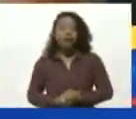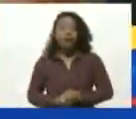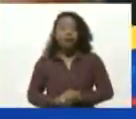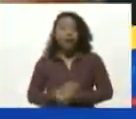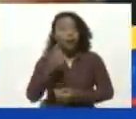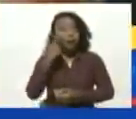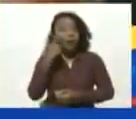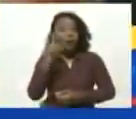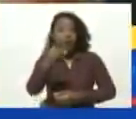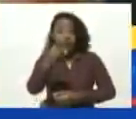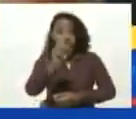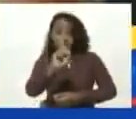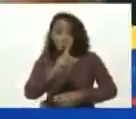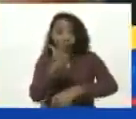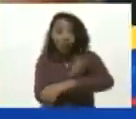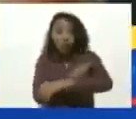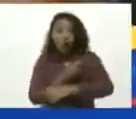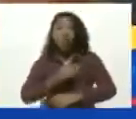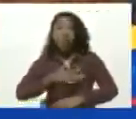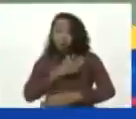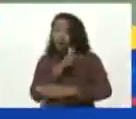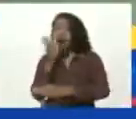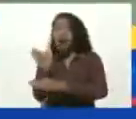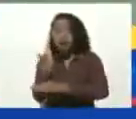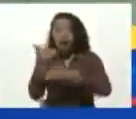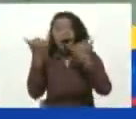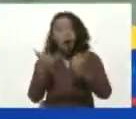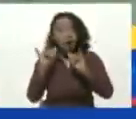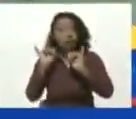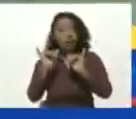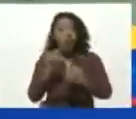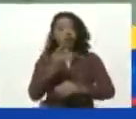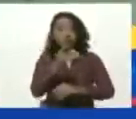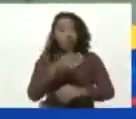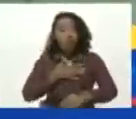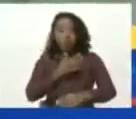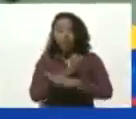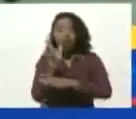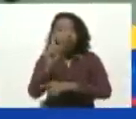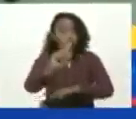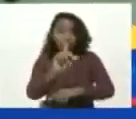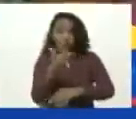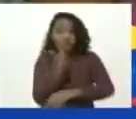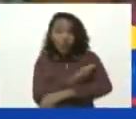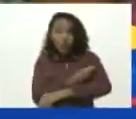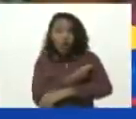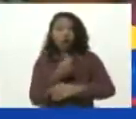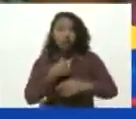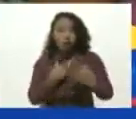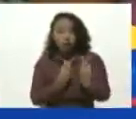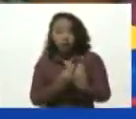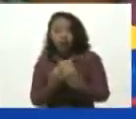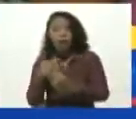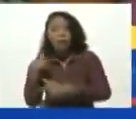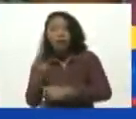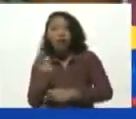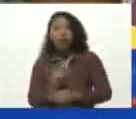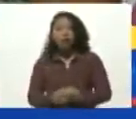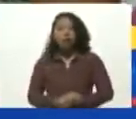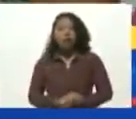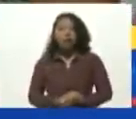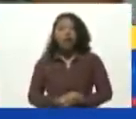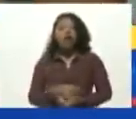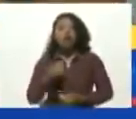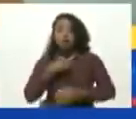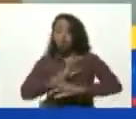mira, ¿no te has vacunado? Puedes ir a vacunar ahora mismo. ¿No te has vacunado? Te acompaño mañana. Yo